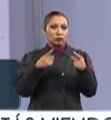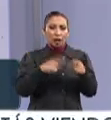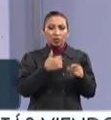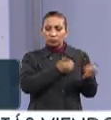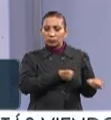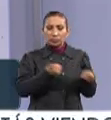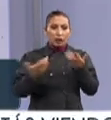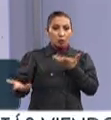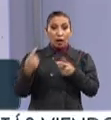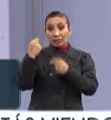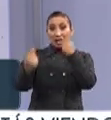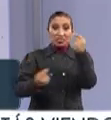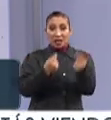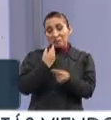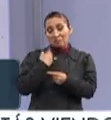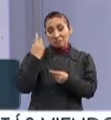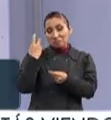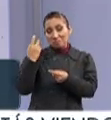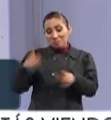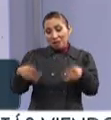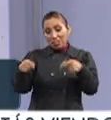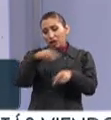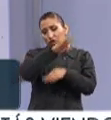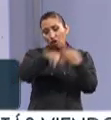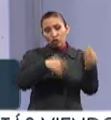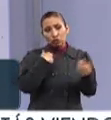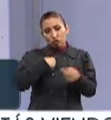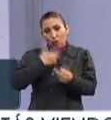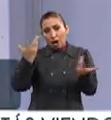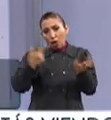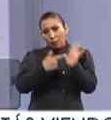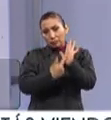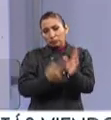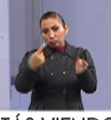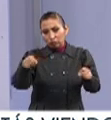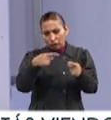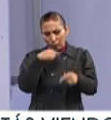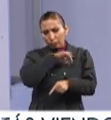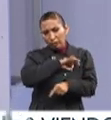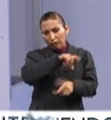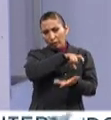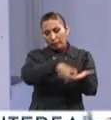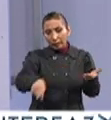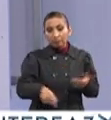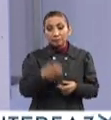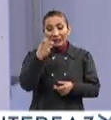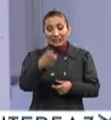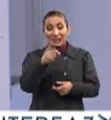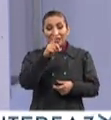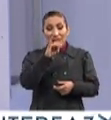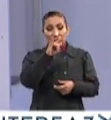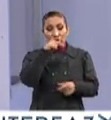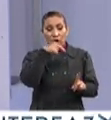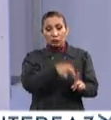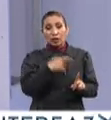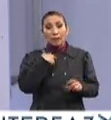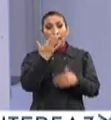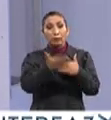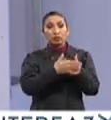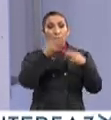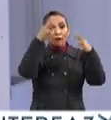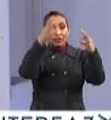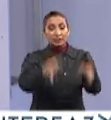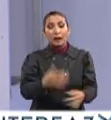Llevo prácticamente una tienda ambulante a todos mis conciertos, ahí los pueden adquirir. Este disco en particular se va a